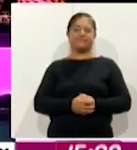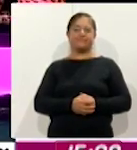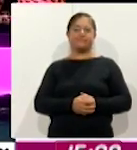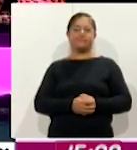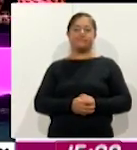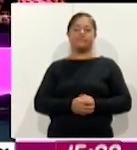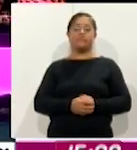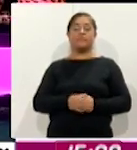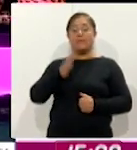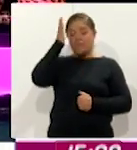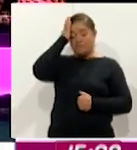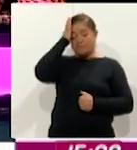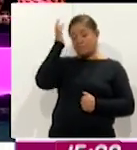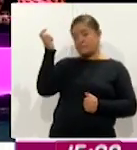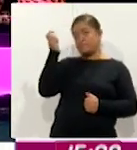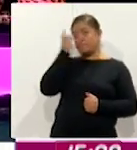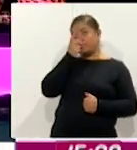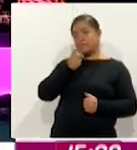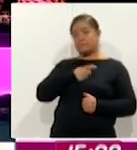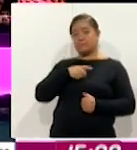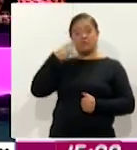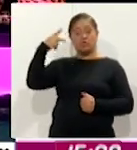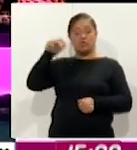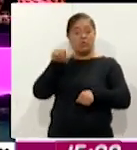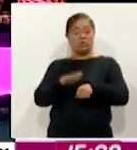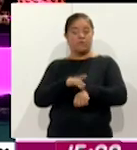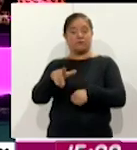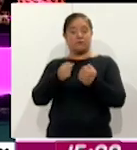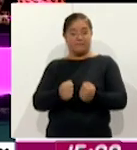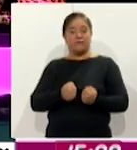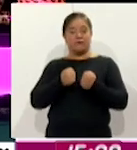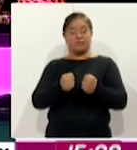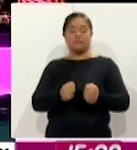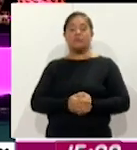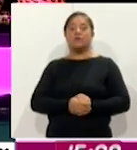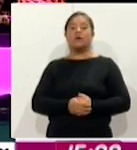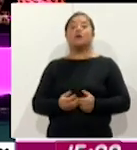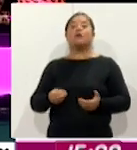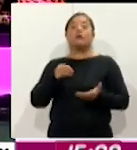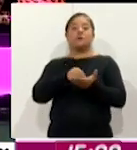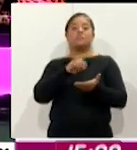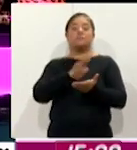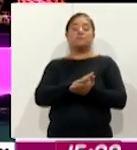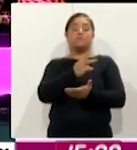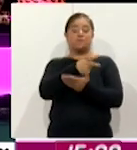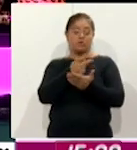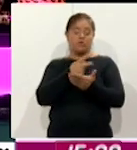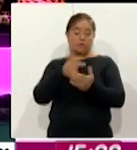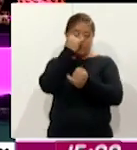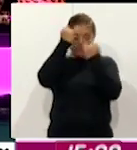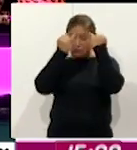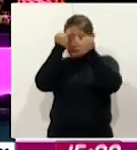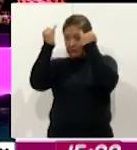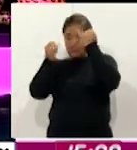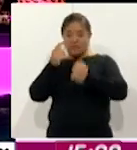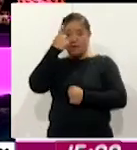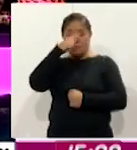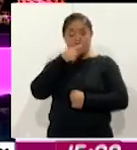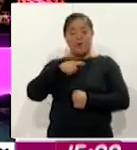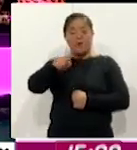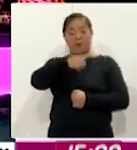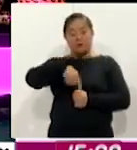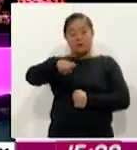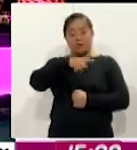La mandataria enfatizó que su administración fortalecerá la implementación de programas y estrategias para impulsar